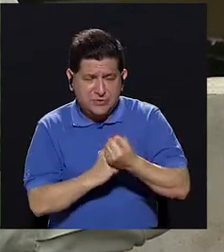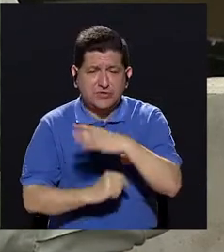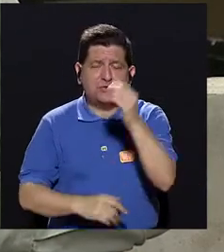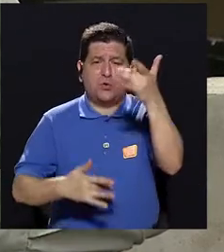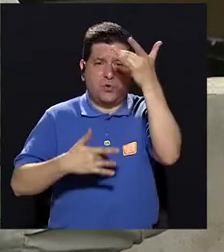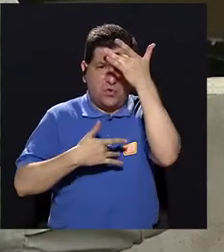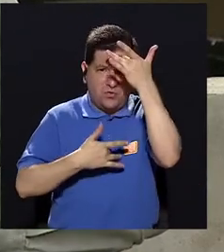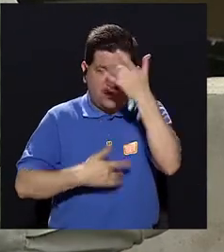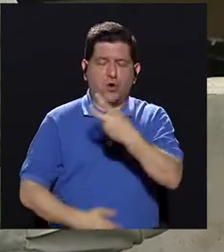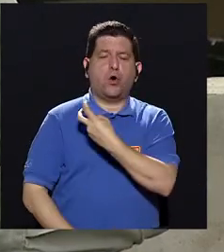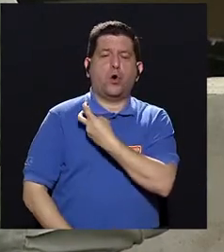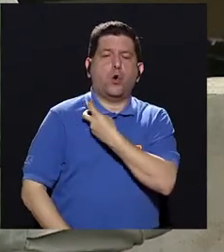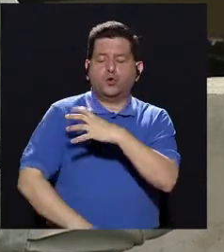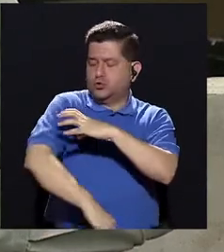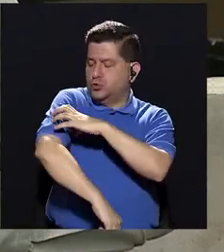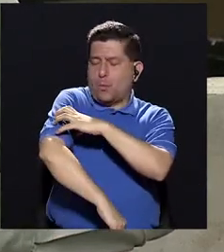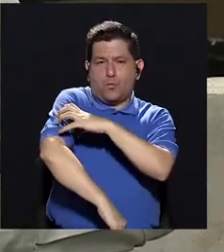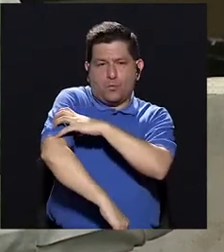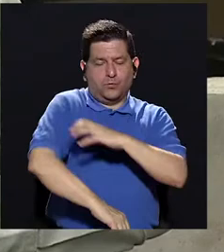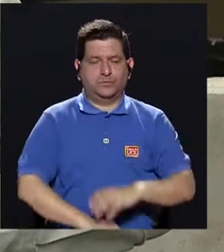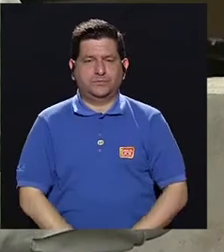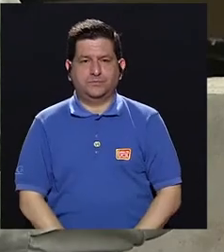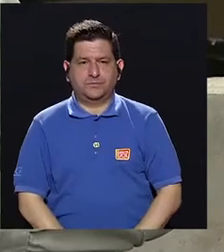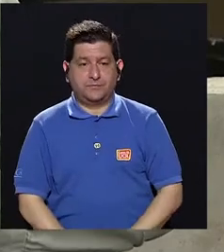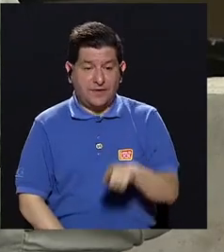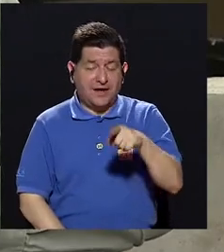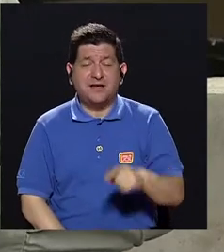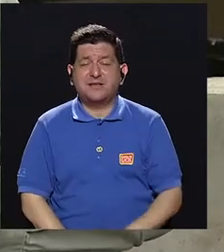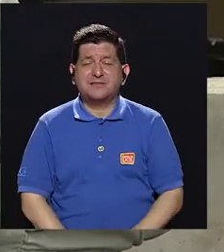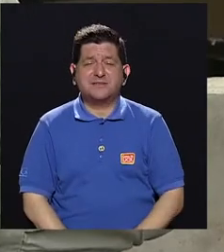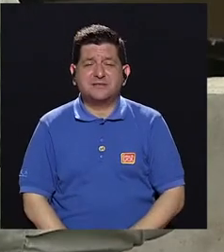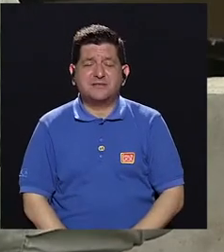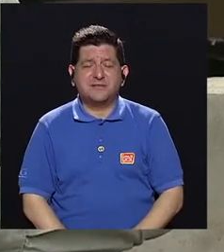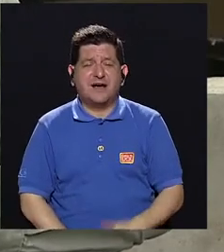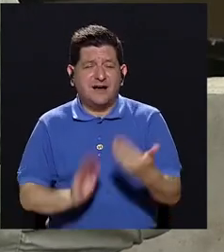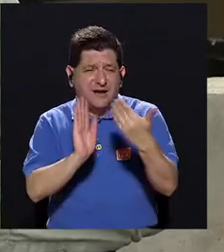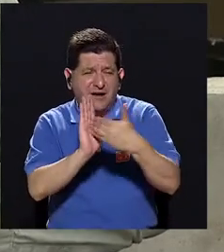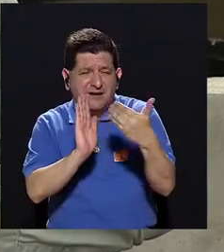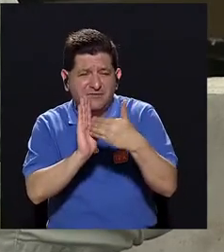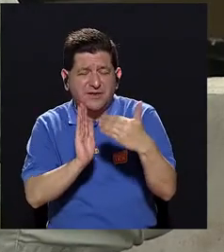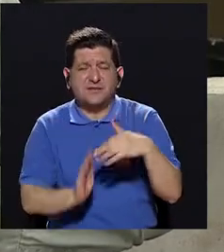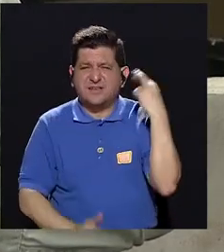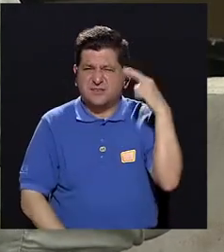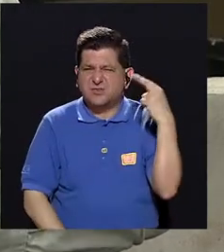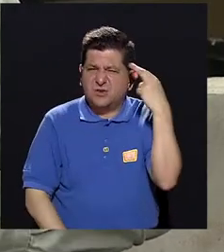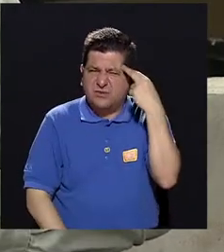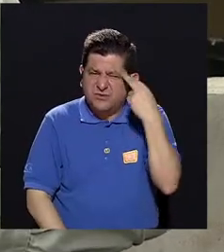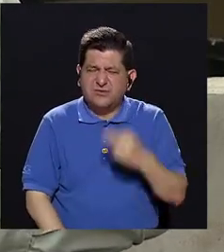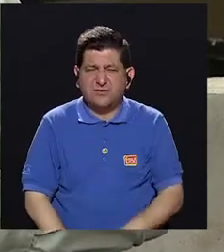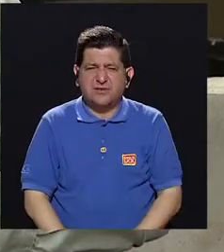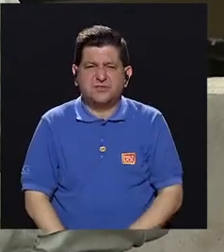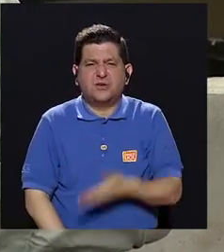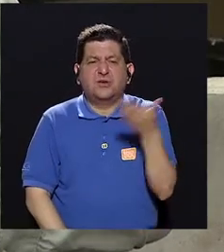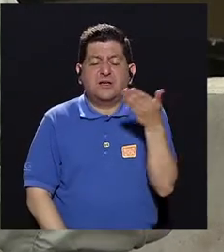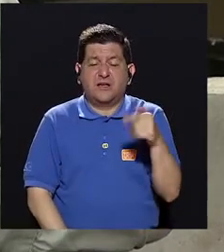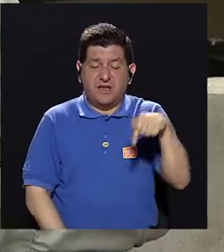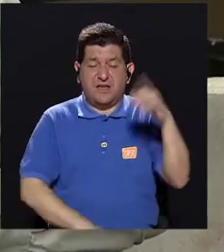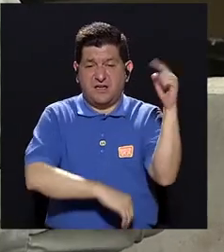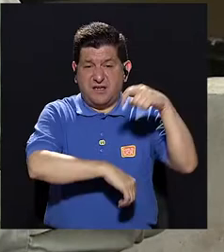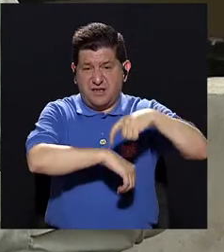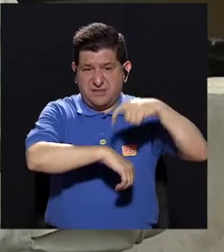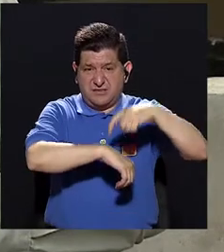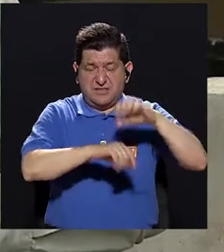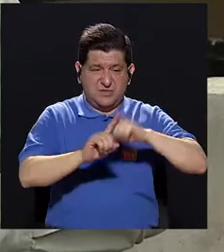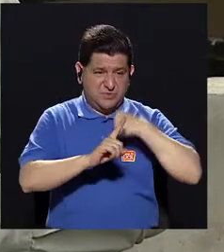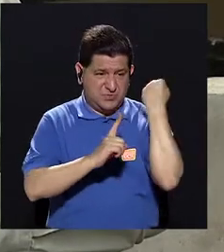o patología osteomuscular. Y es que estas molestias, pues en mucho, se deben a que hoy en día